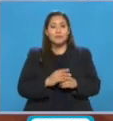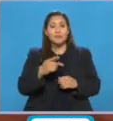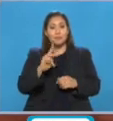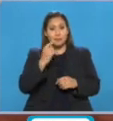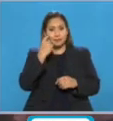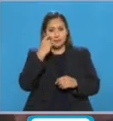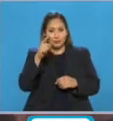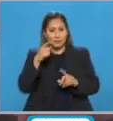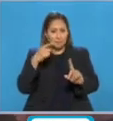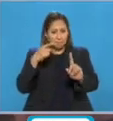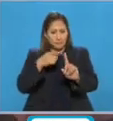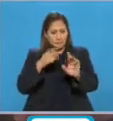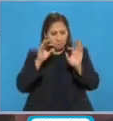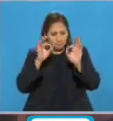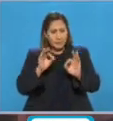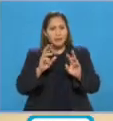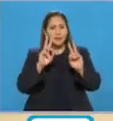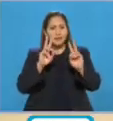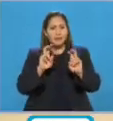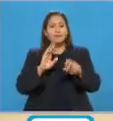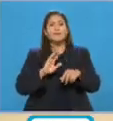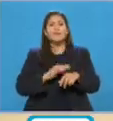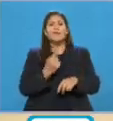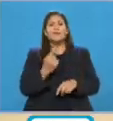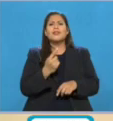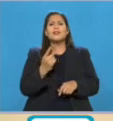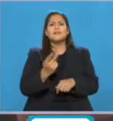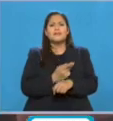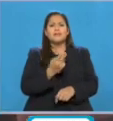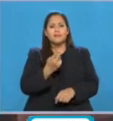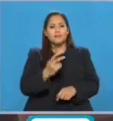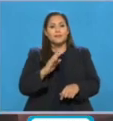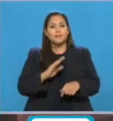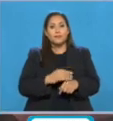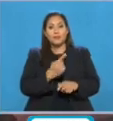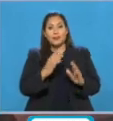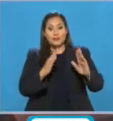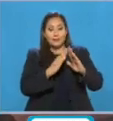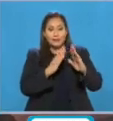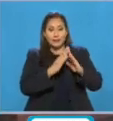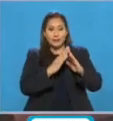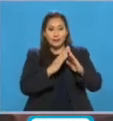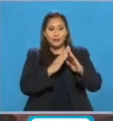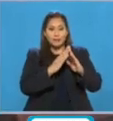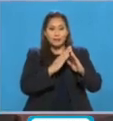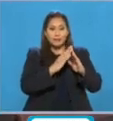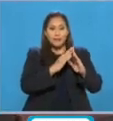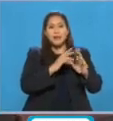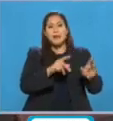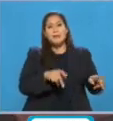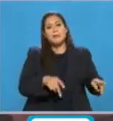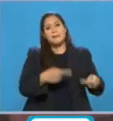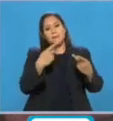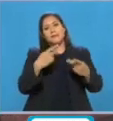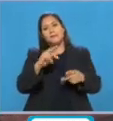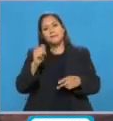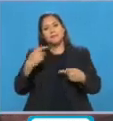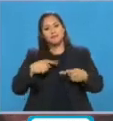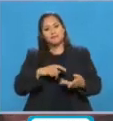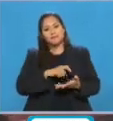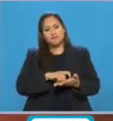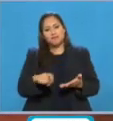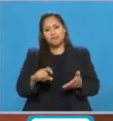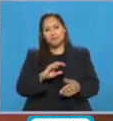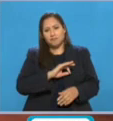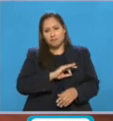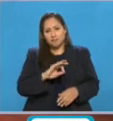estás dándole al clavo del tema. ¿Por qué crees que sucede eso? ¿No? Porque ese producto de vivienda es inmobiliario, ¿no? Hay alguien que lo vende Claro. y tú lo compras,